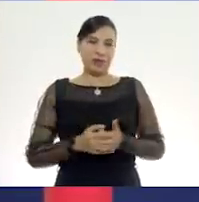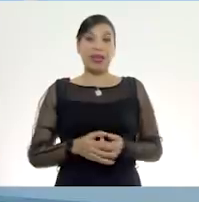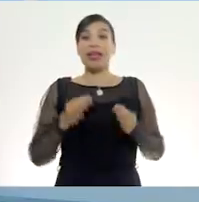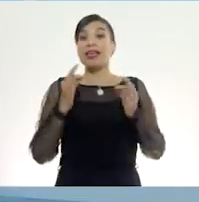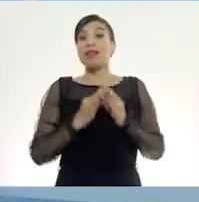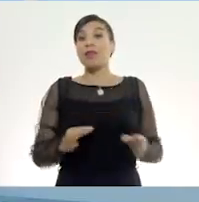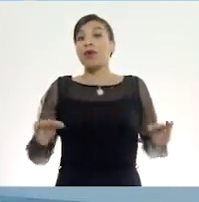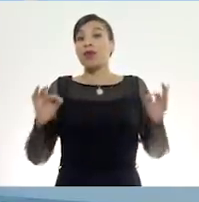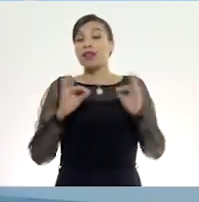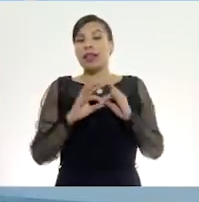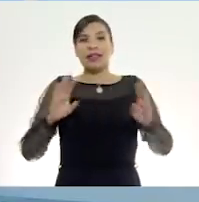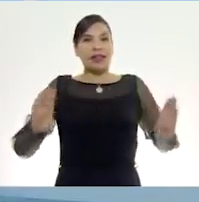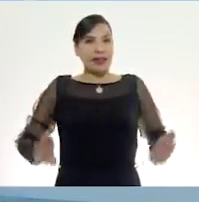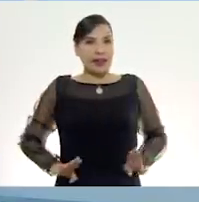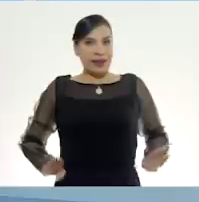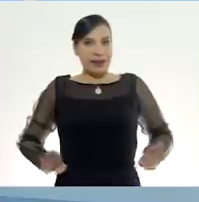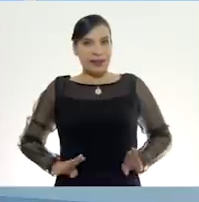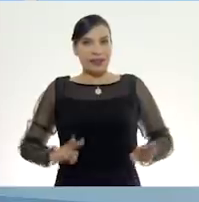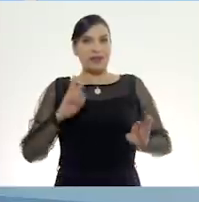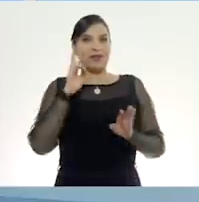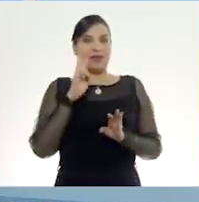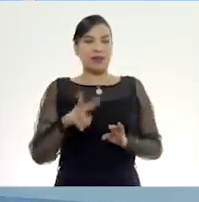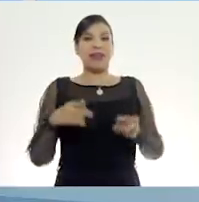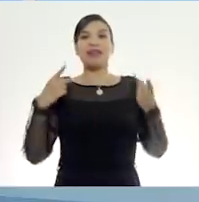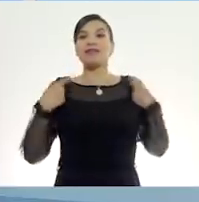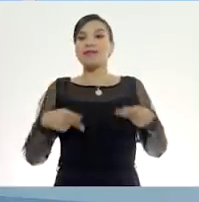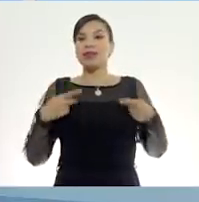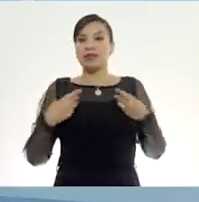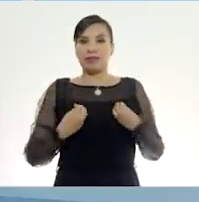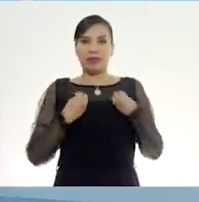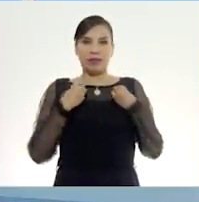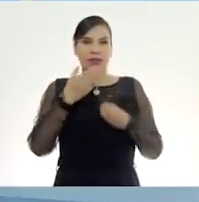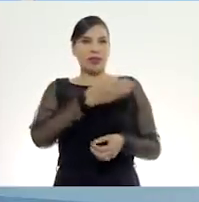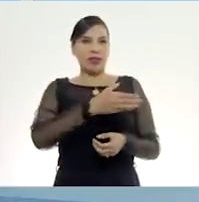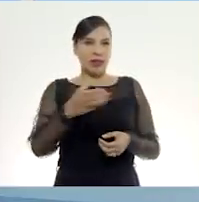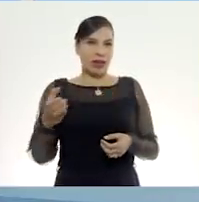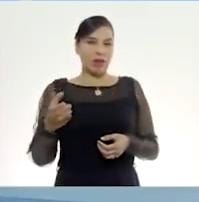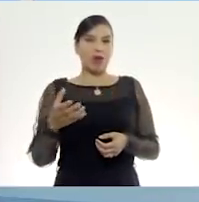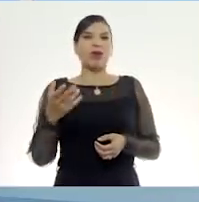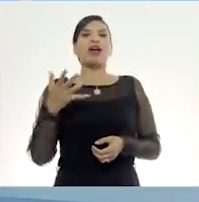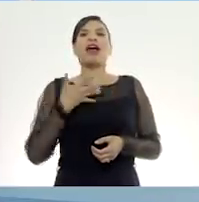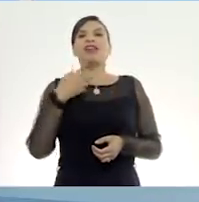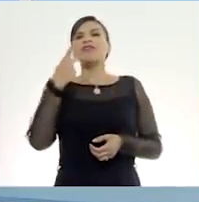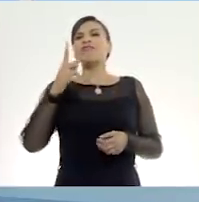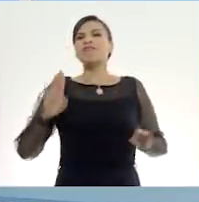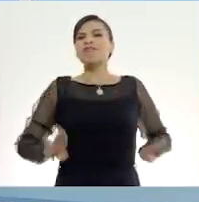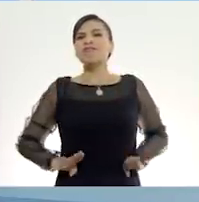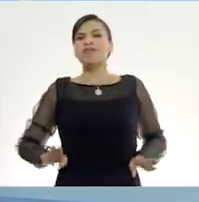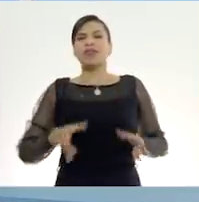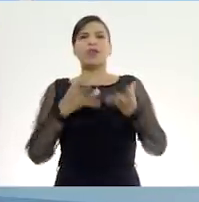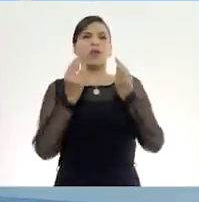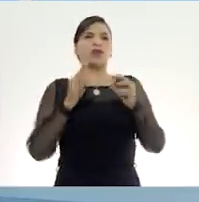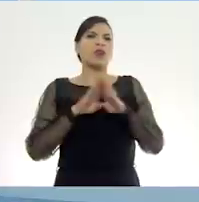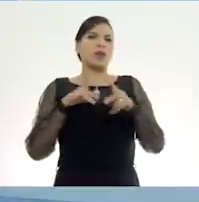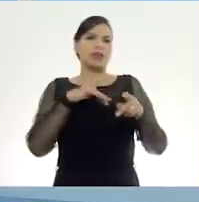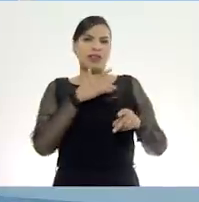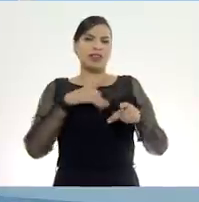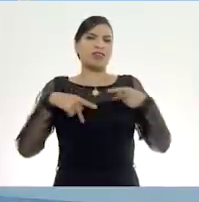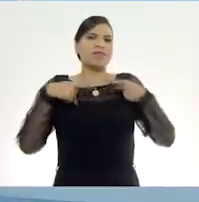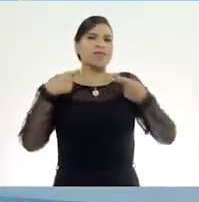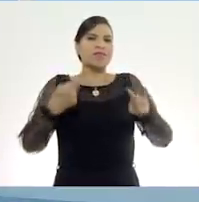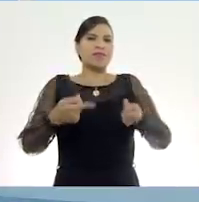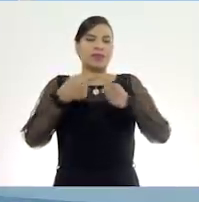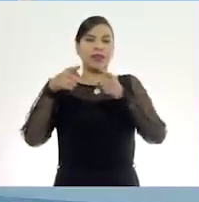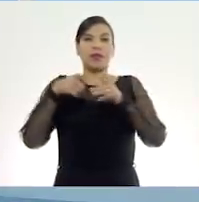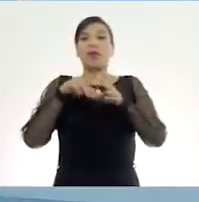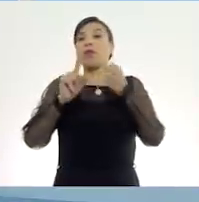muy importante las características que vimos. La gente que vivía en el campo tenía condiciones de mucha vulnerabilidad derivado